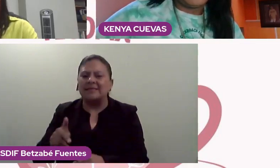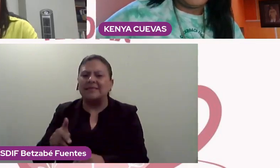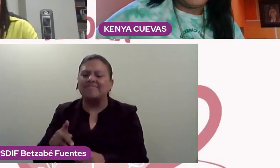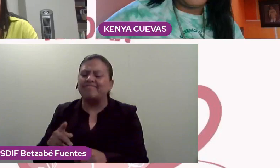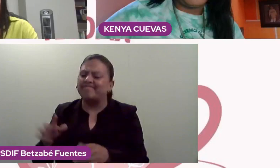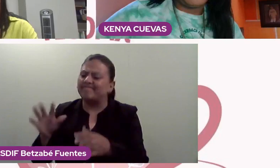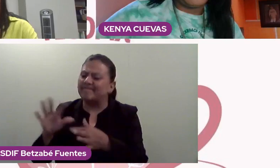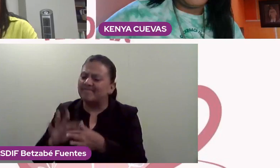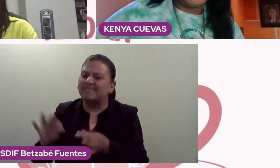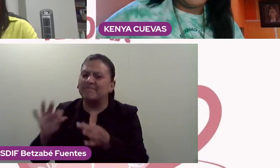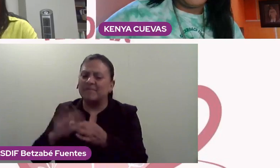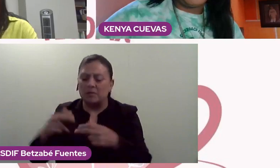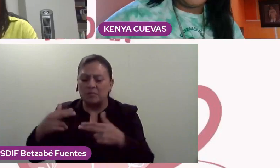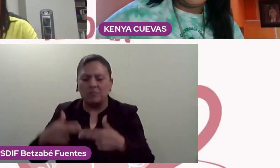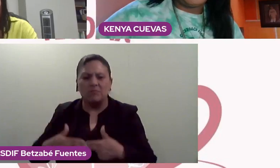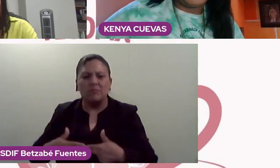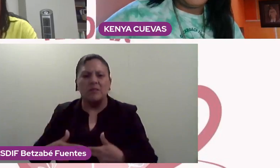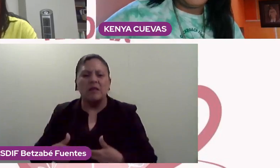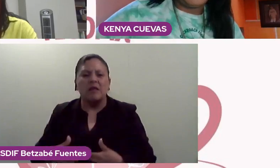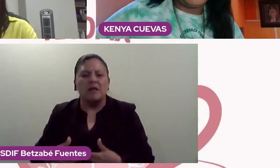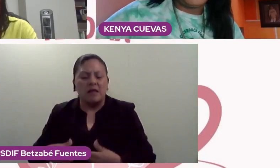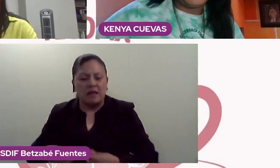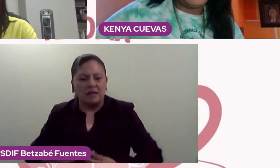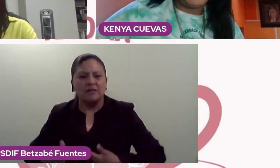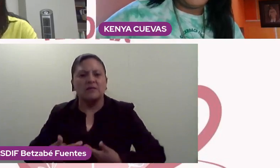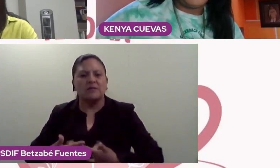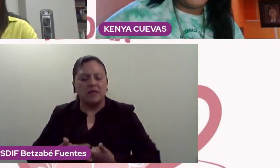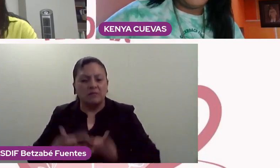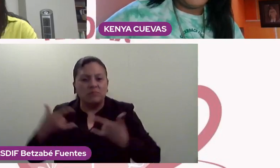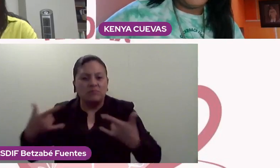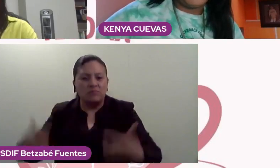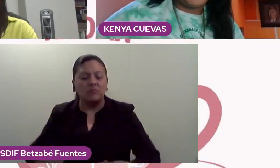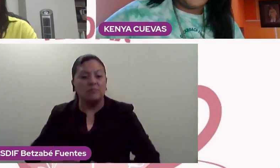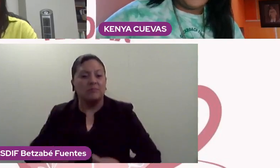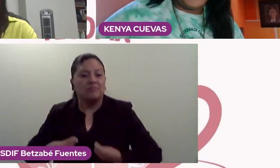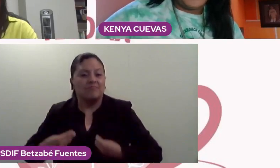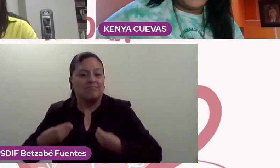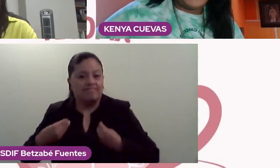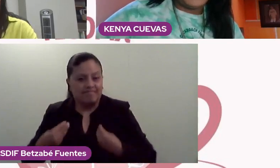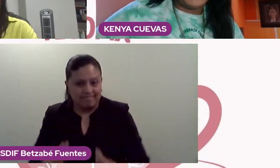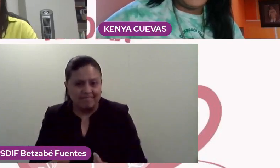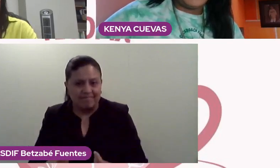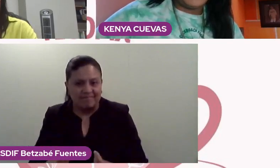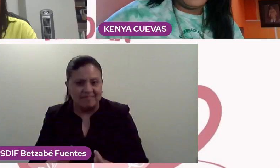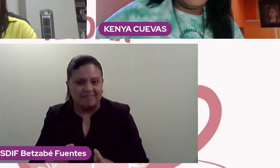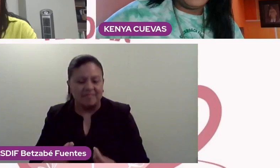vida. Un honor nuevamente. Bienvenida, Kenia, y cedo el uso de la voz.